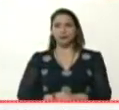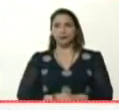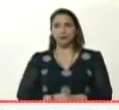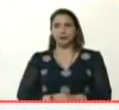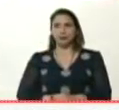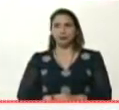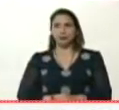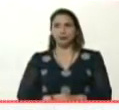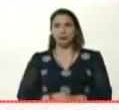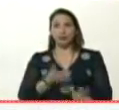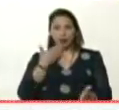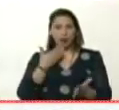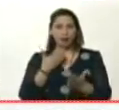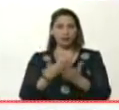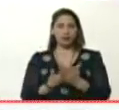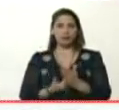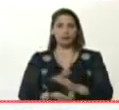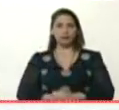Gracias, Génesis.